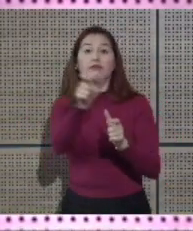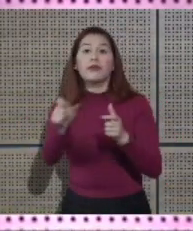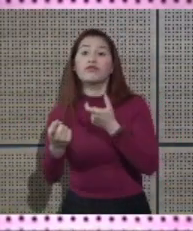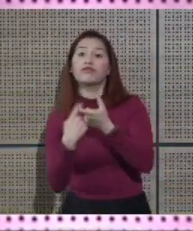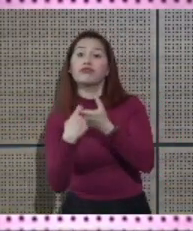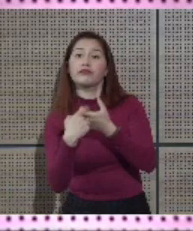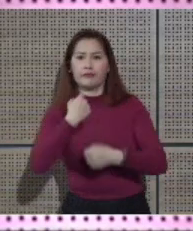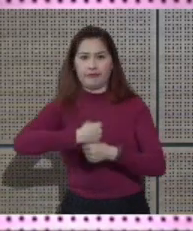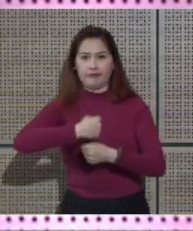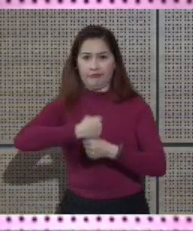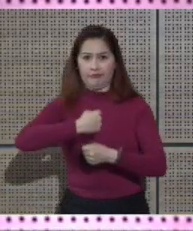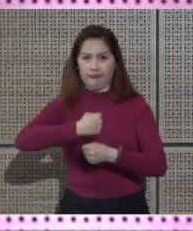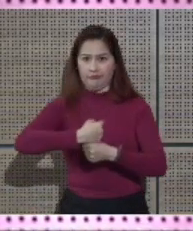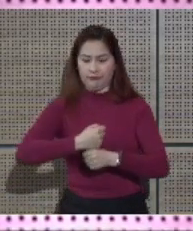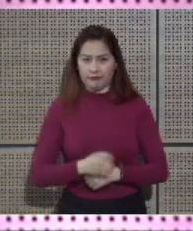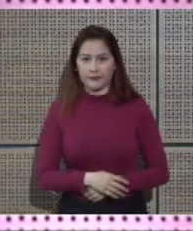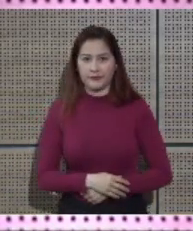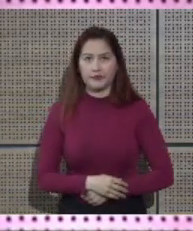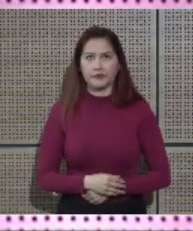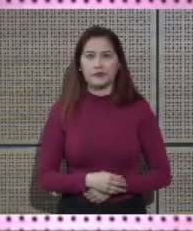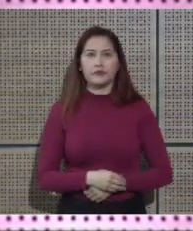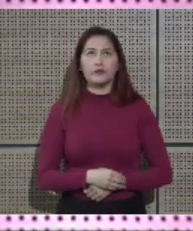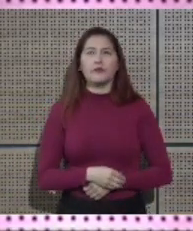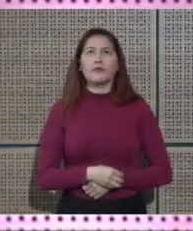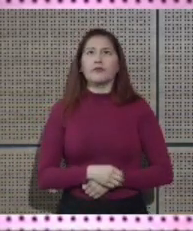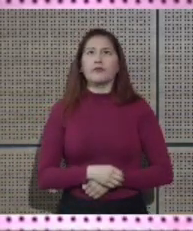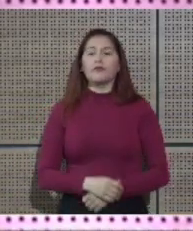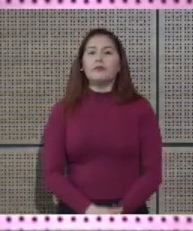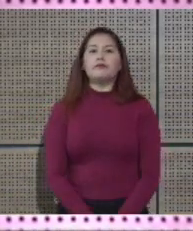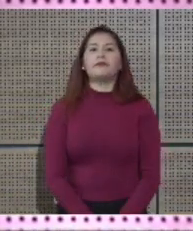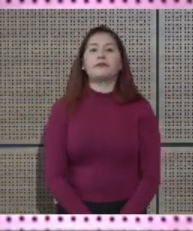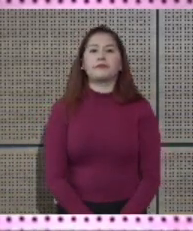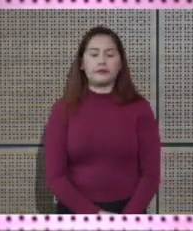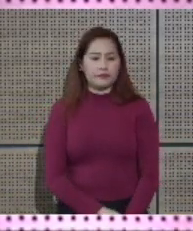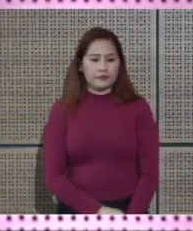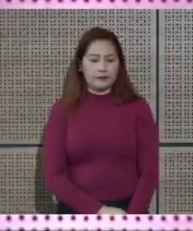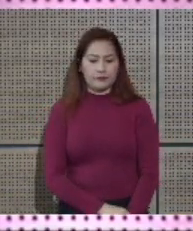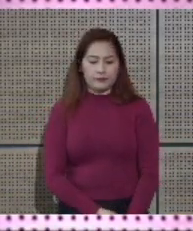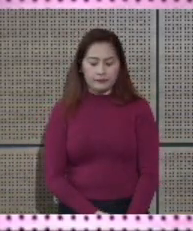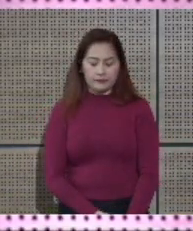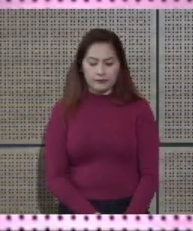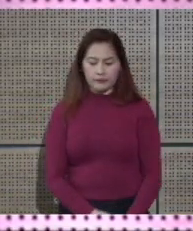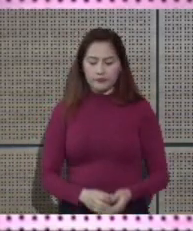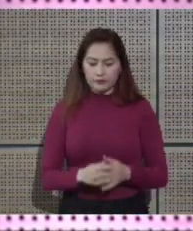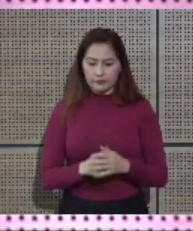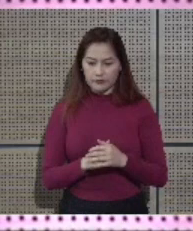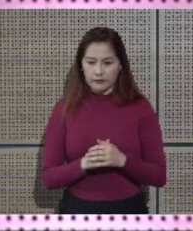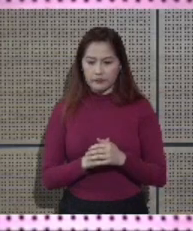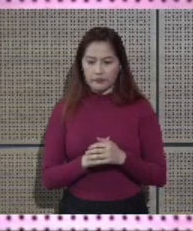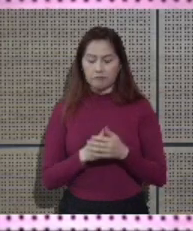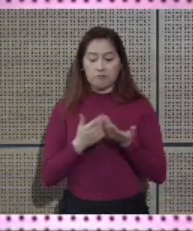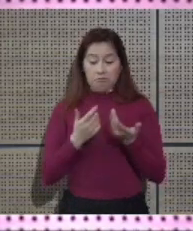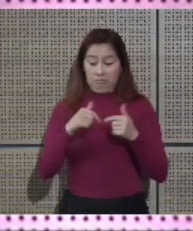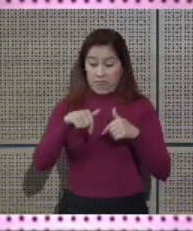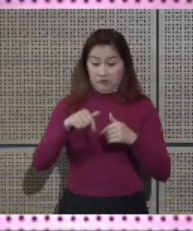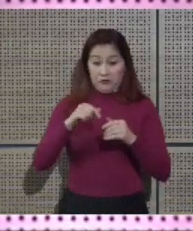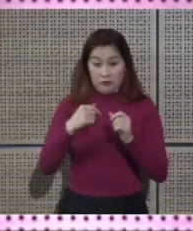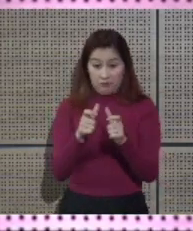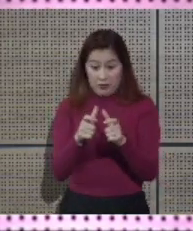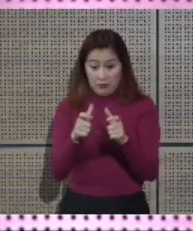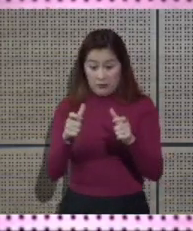Básicamente, la reducción fenomenal que hubo de pobreza y crecimiento de la clase media en toda América Latina está explicada en